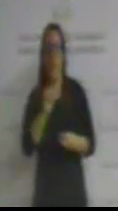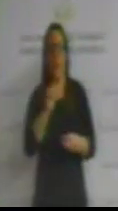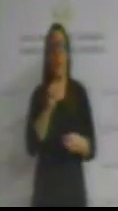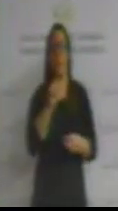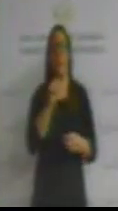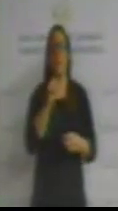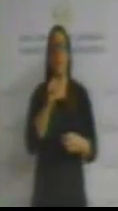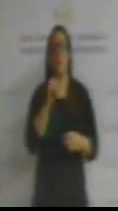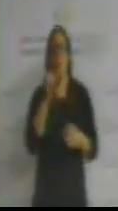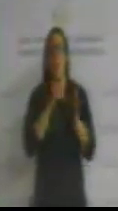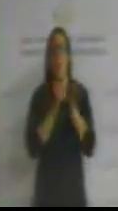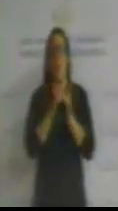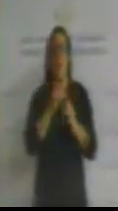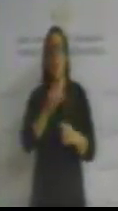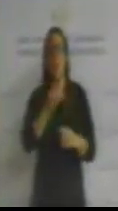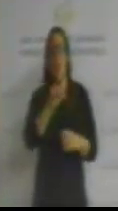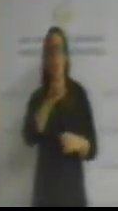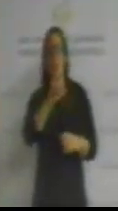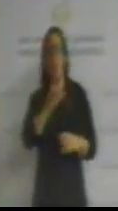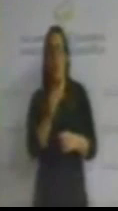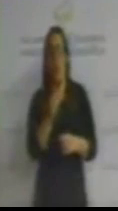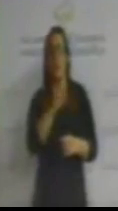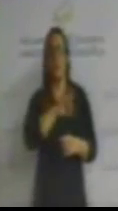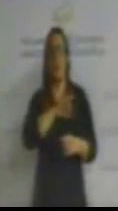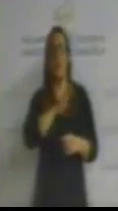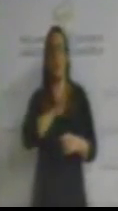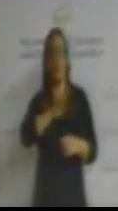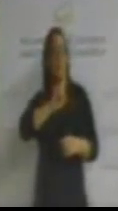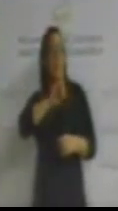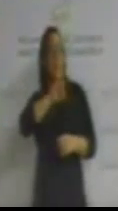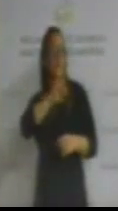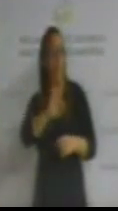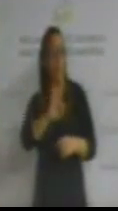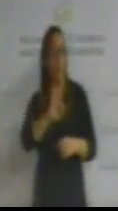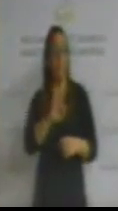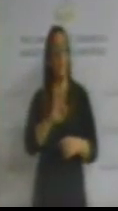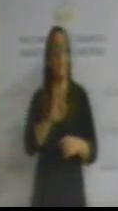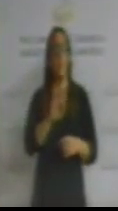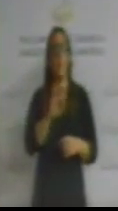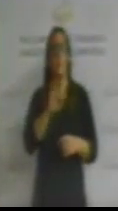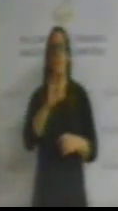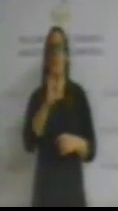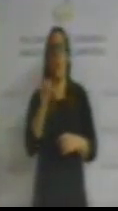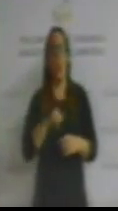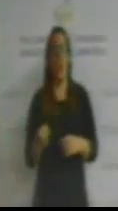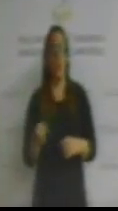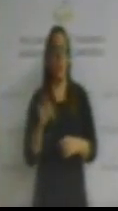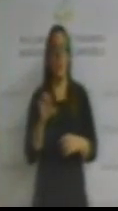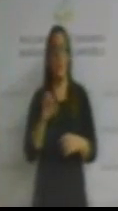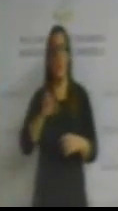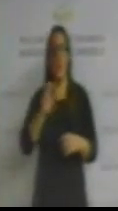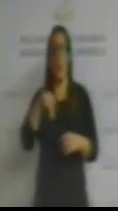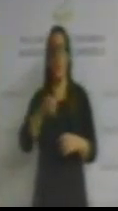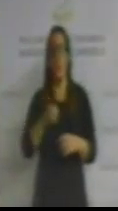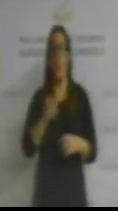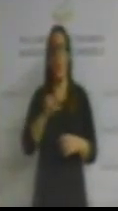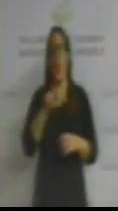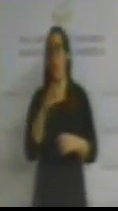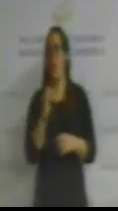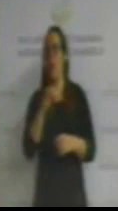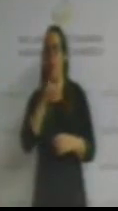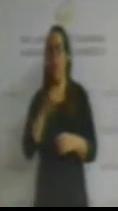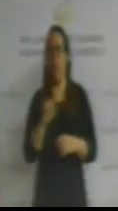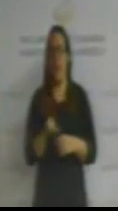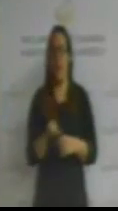Ulaya Liciaga, de José Luis Prieto Gracia, de Pedro Fernández Serrano, de Jesús Alcócer Jiménez,